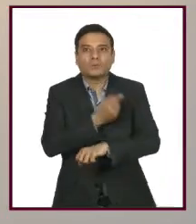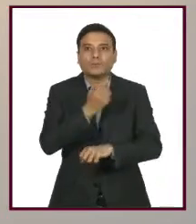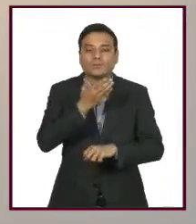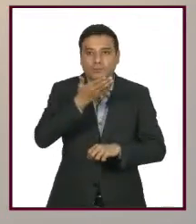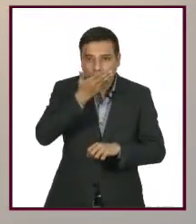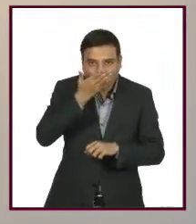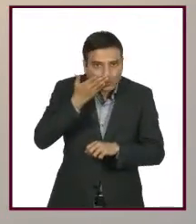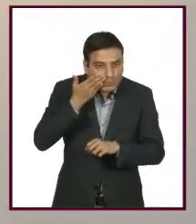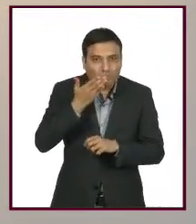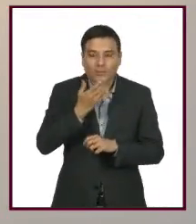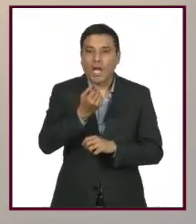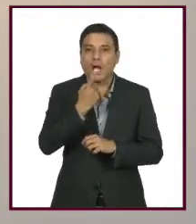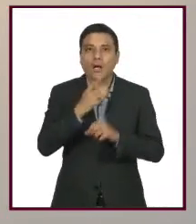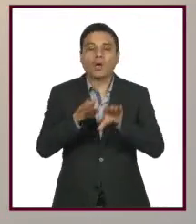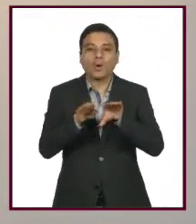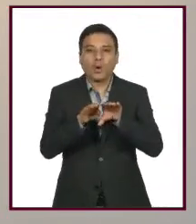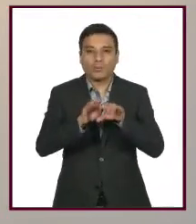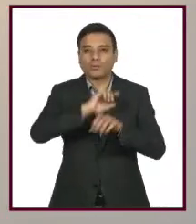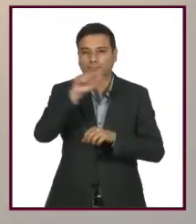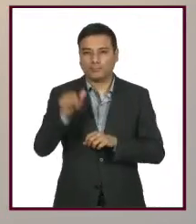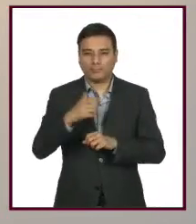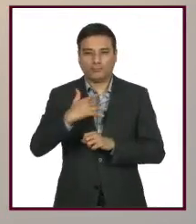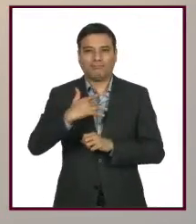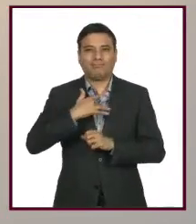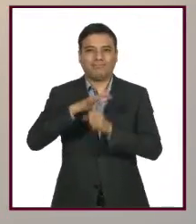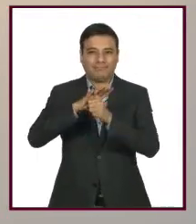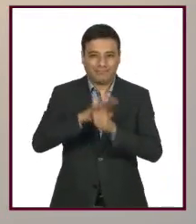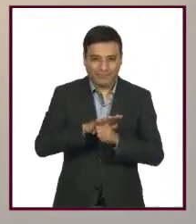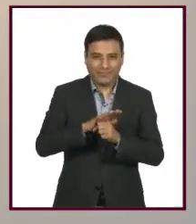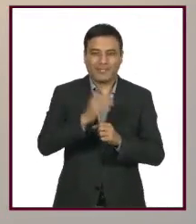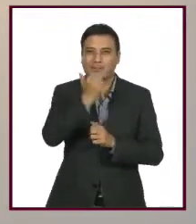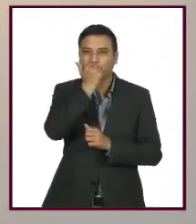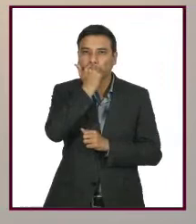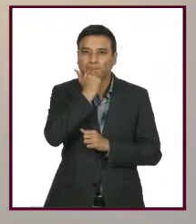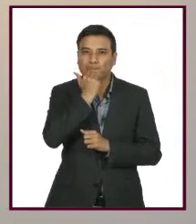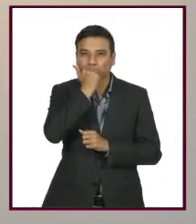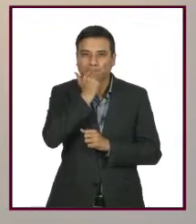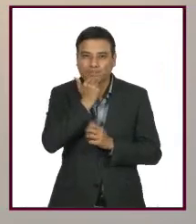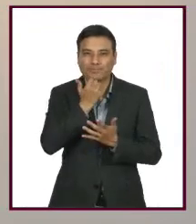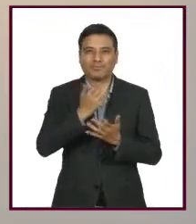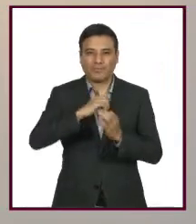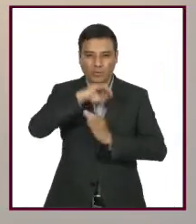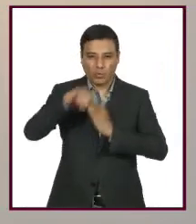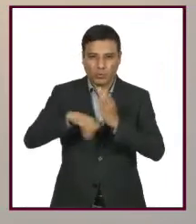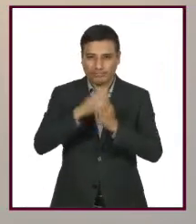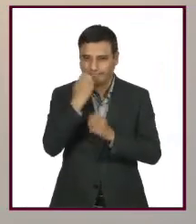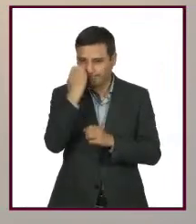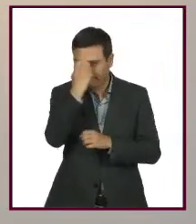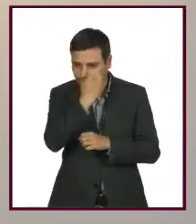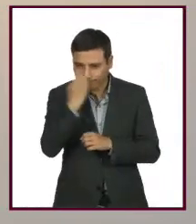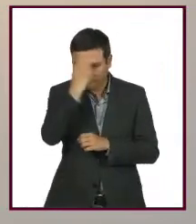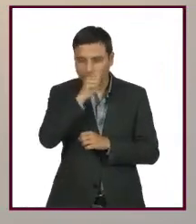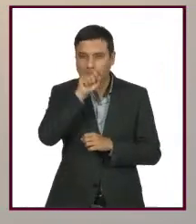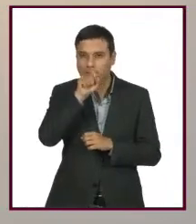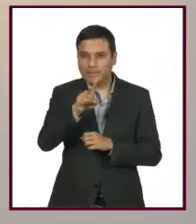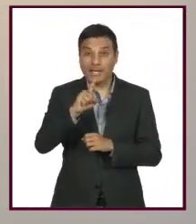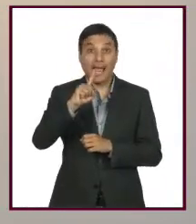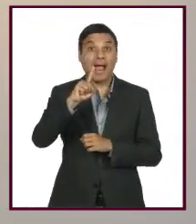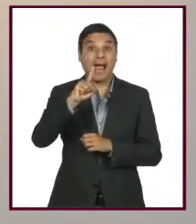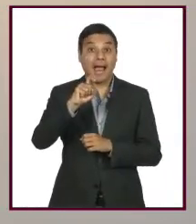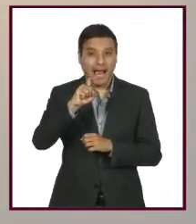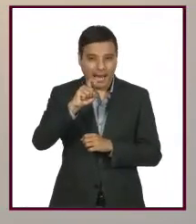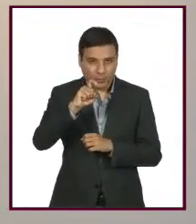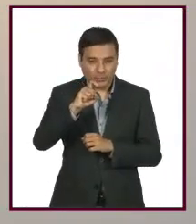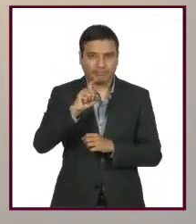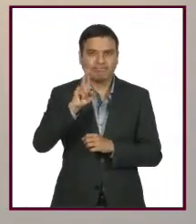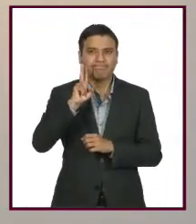vigilar los signos vitales básicos como la presión arterial, la glucosa, que esté bien hidratado él o la menor y